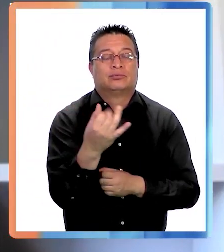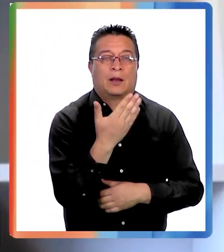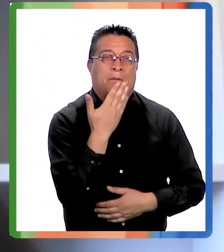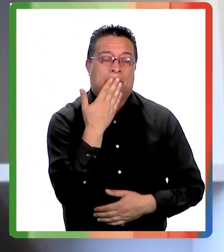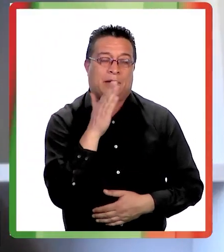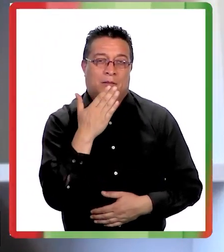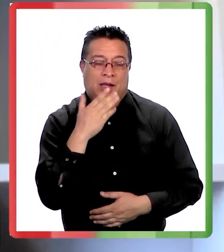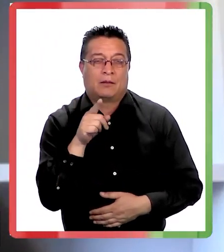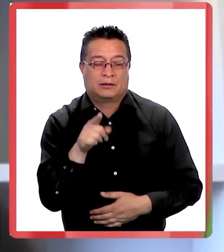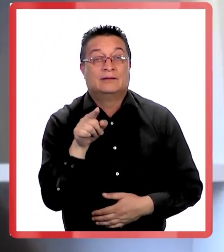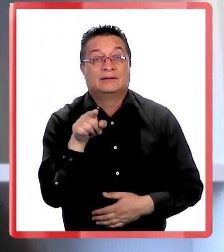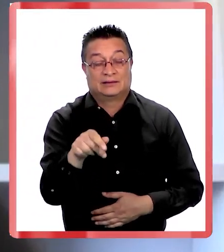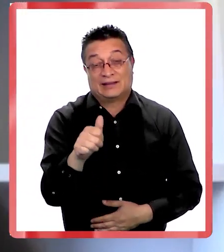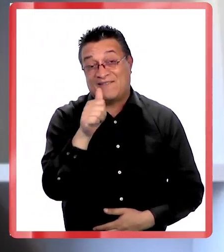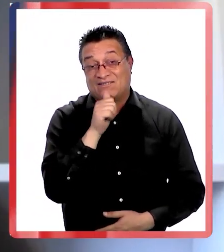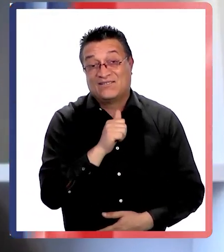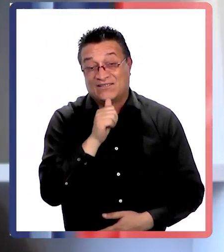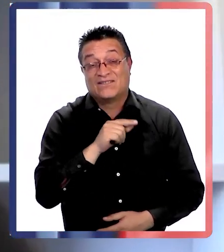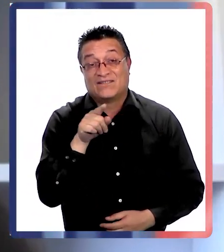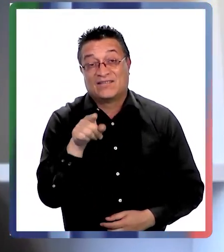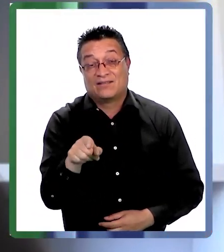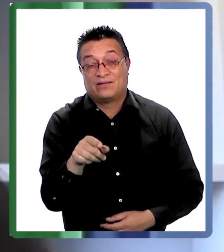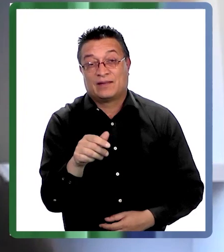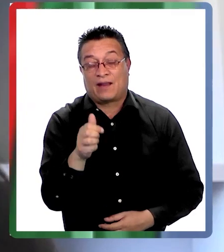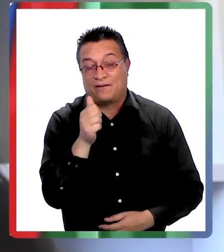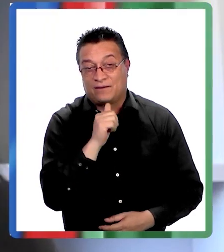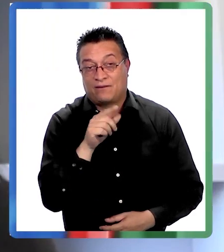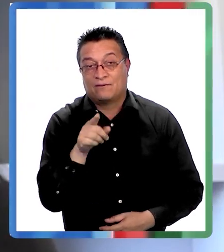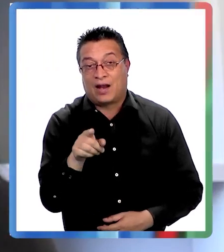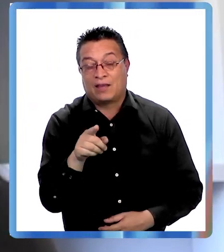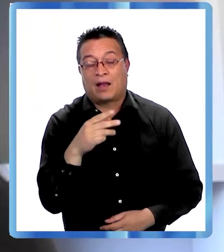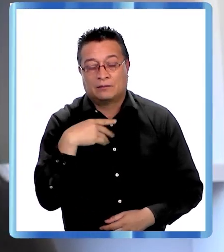mayor cantidad de especialistas, pero claro, ahí falta...